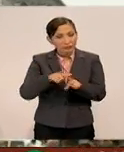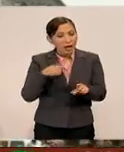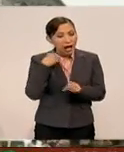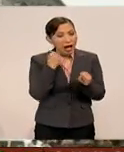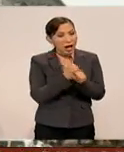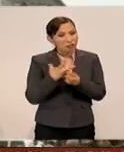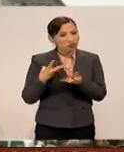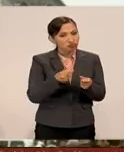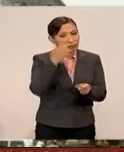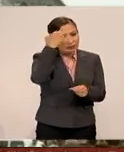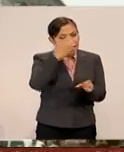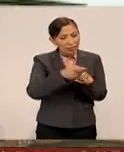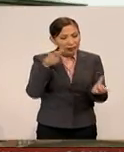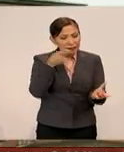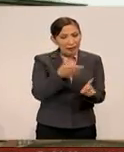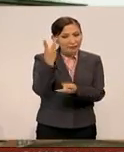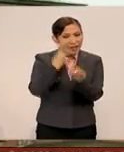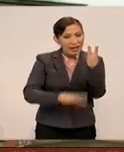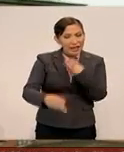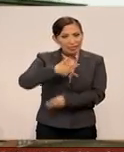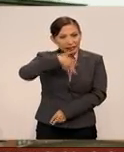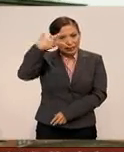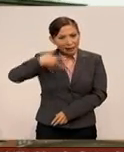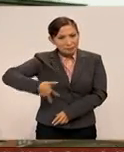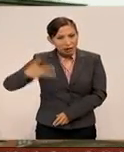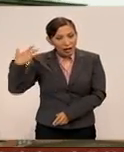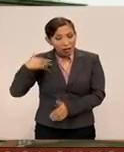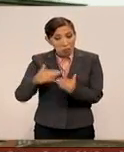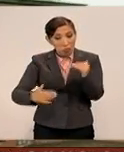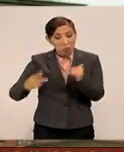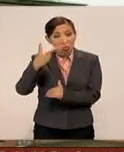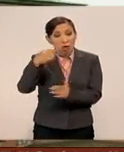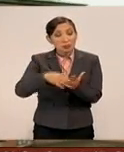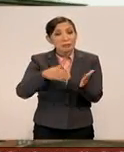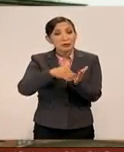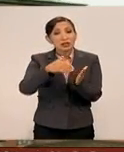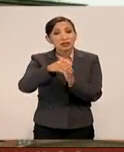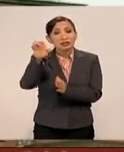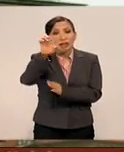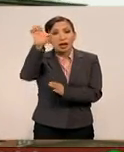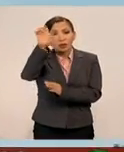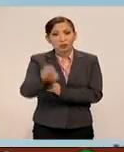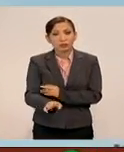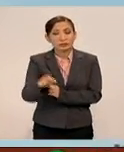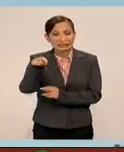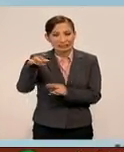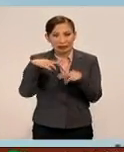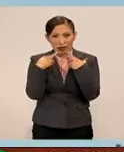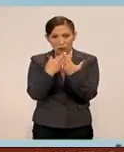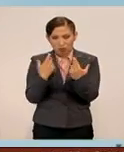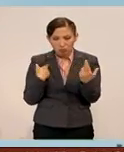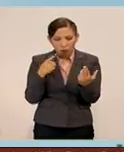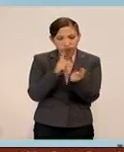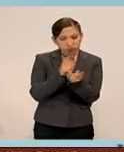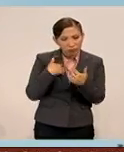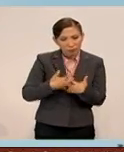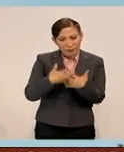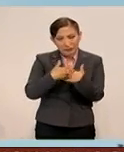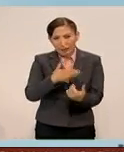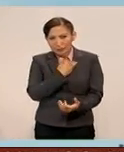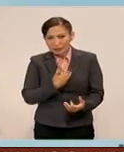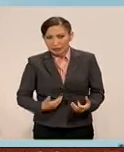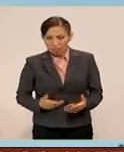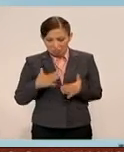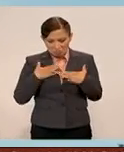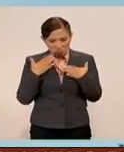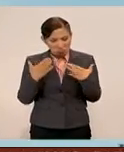años la inversión extranjera directa proveniente de Dinamarca ha superado los 2.000 millones de euros. En esta reunión empresarial, el mandatario mexicano